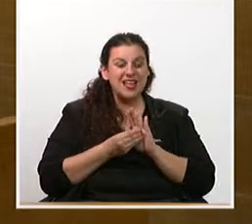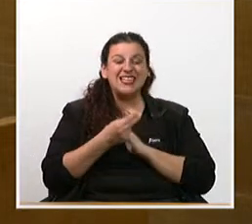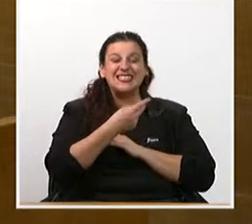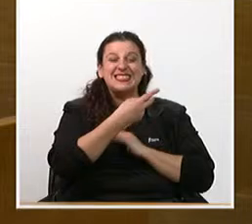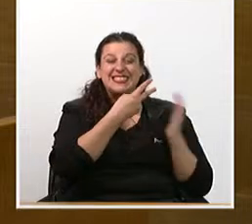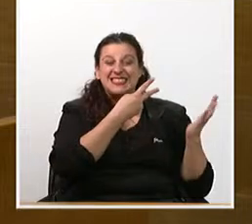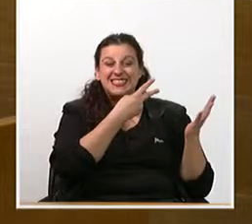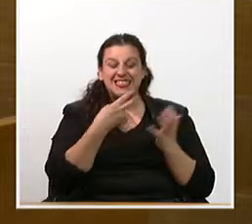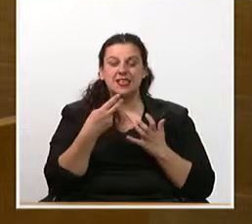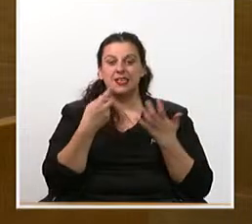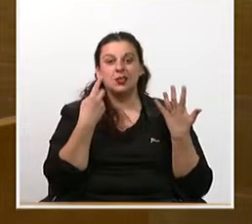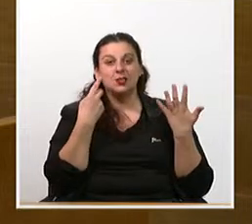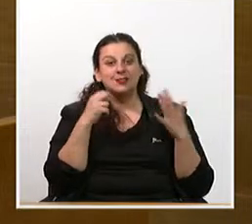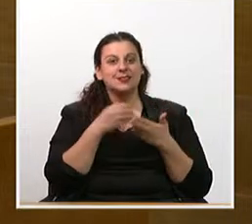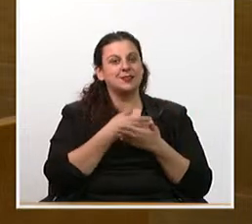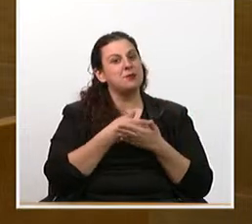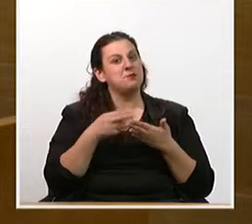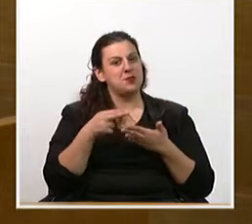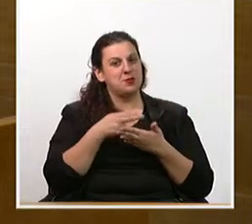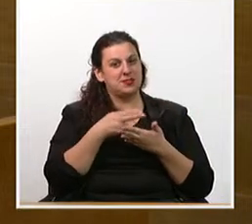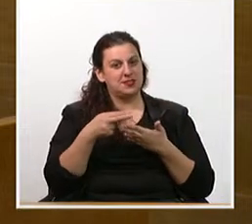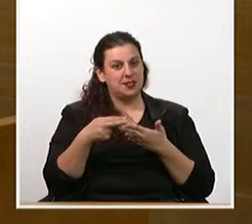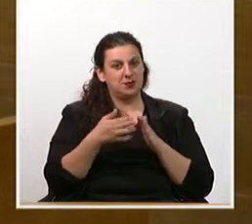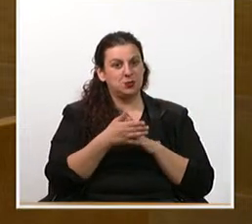millones de euros incrementándose